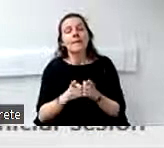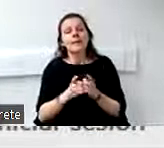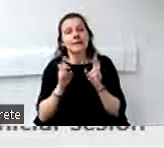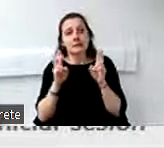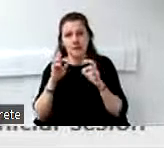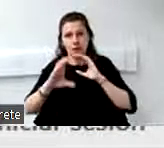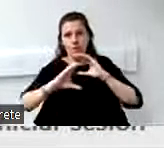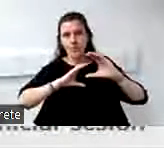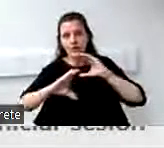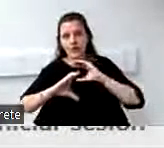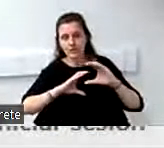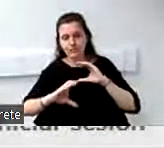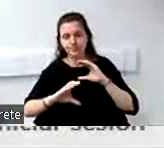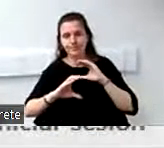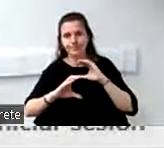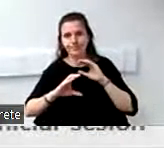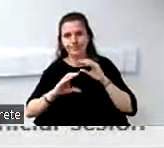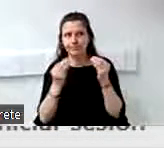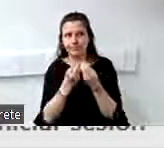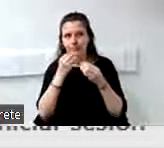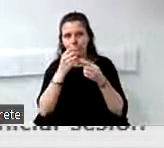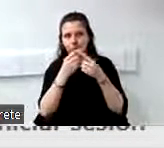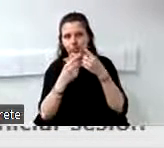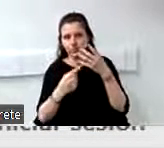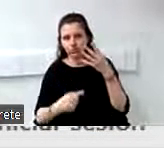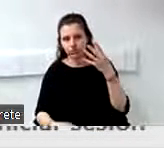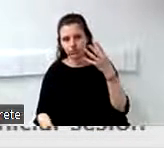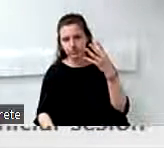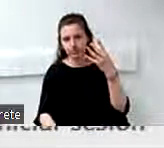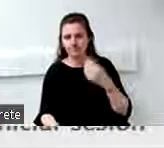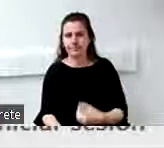comunicación, fíjense que hay unas cuantas, ¿eh?